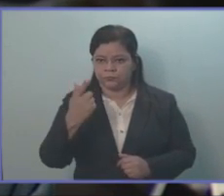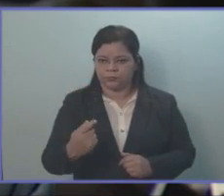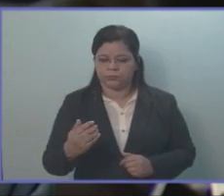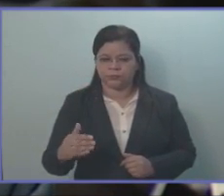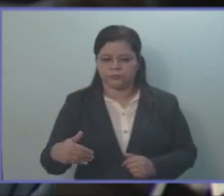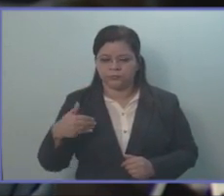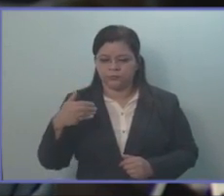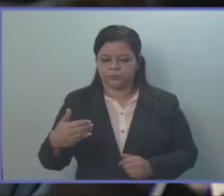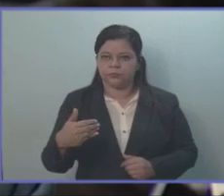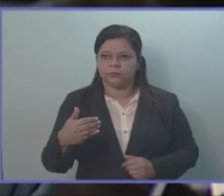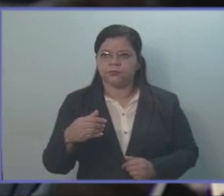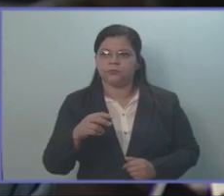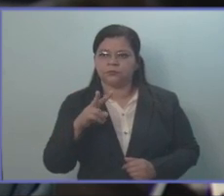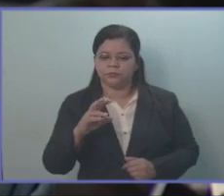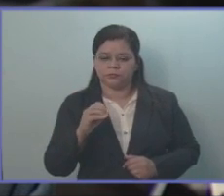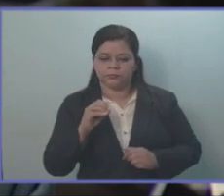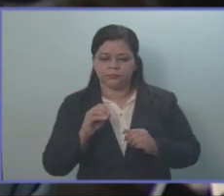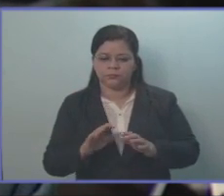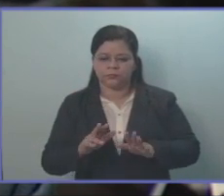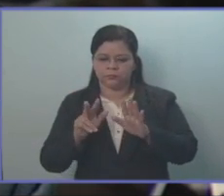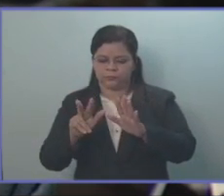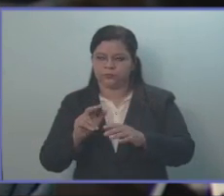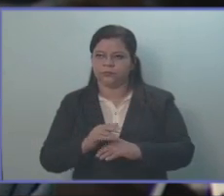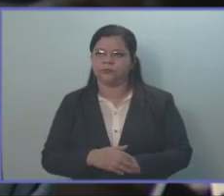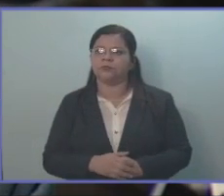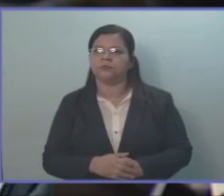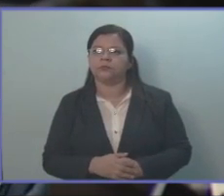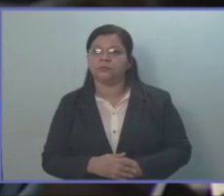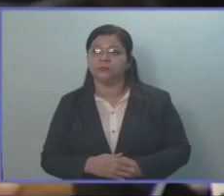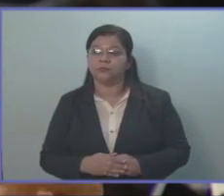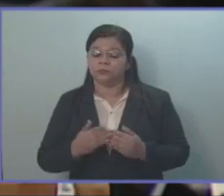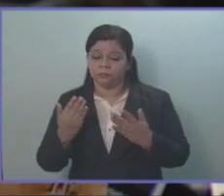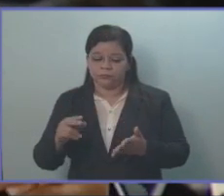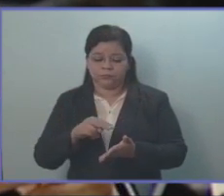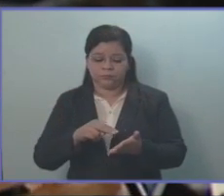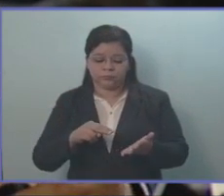mes del año 2018.